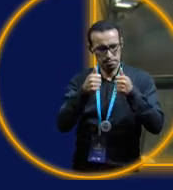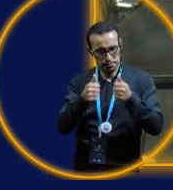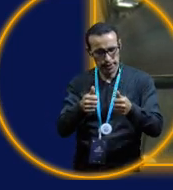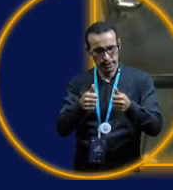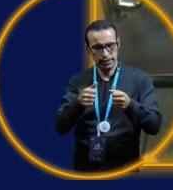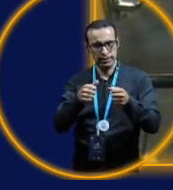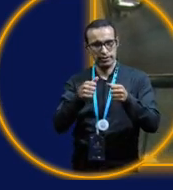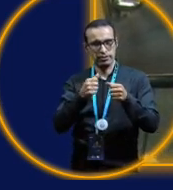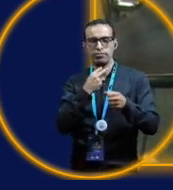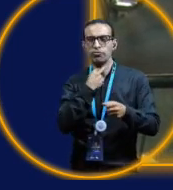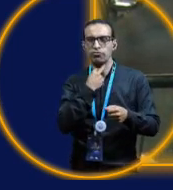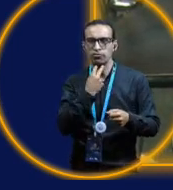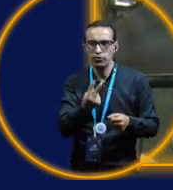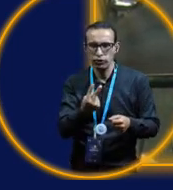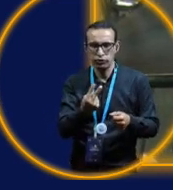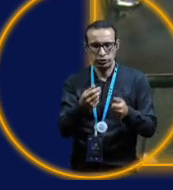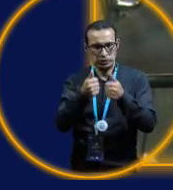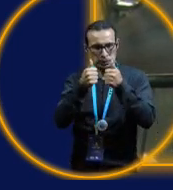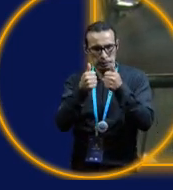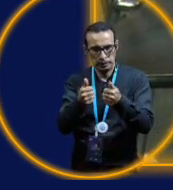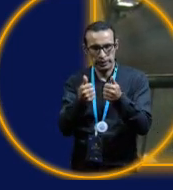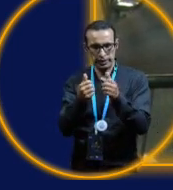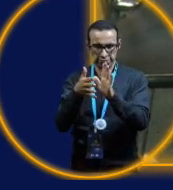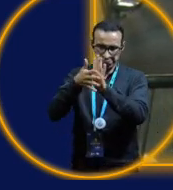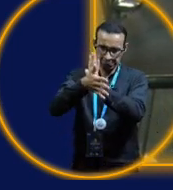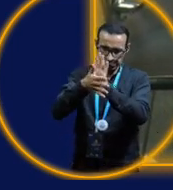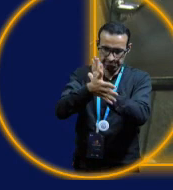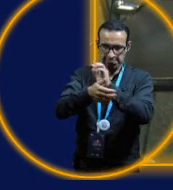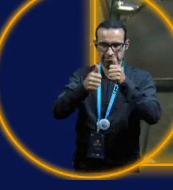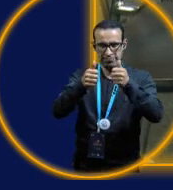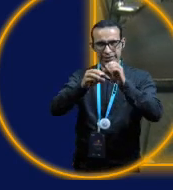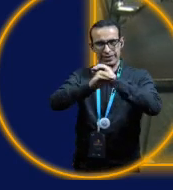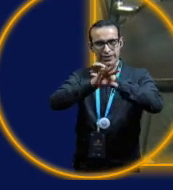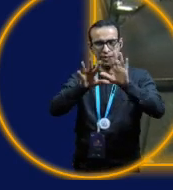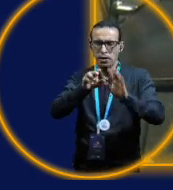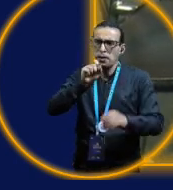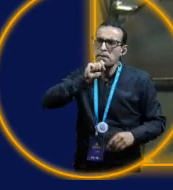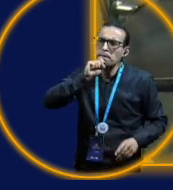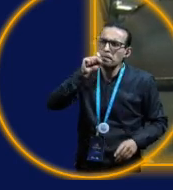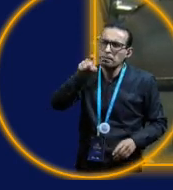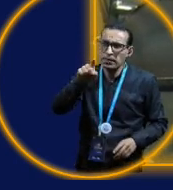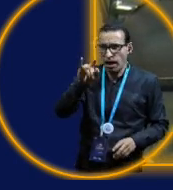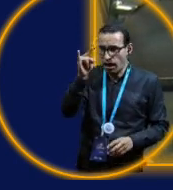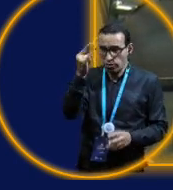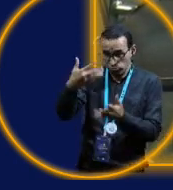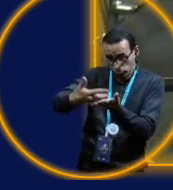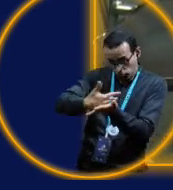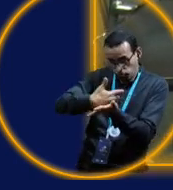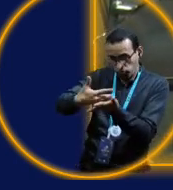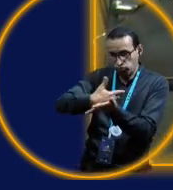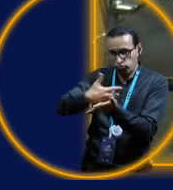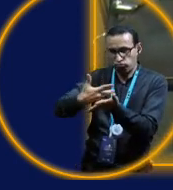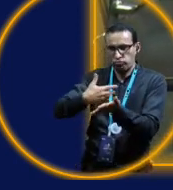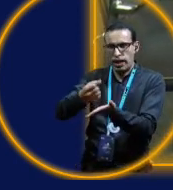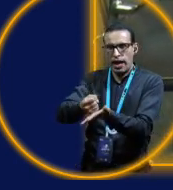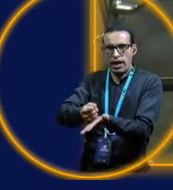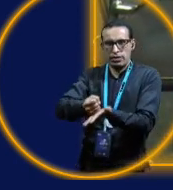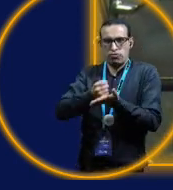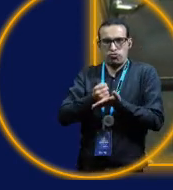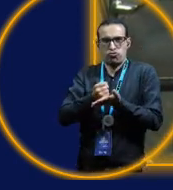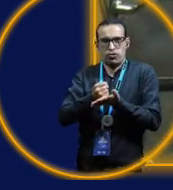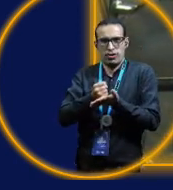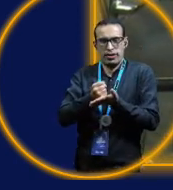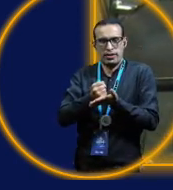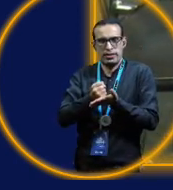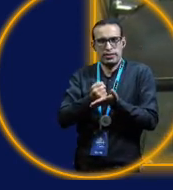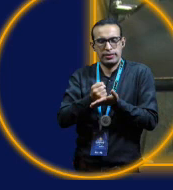solidificar una cosa que quieras comunicar yo quiero saber si tienes algún consejo